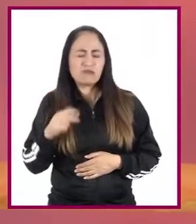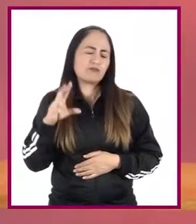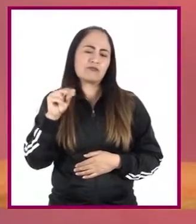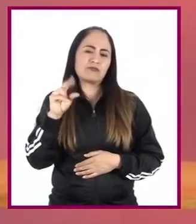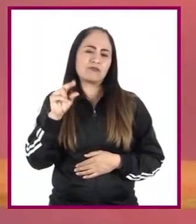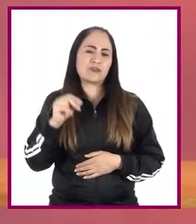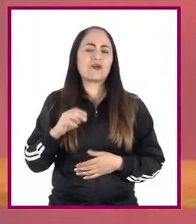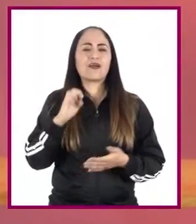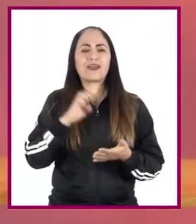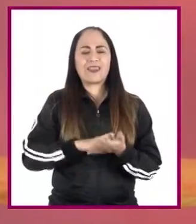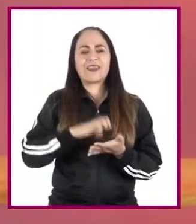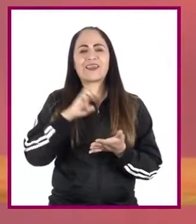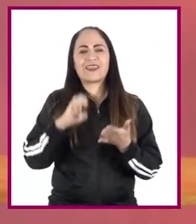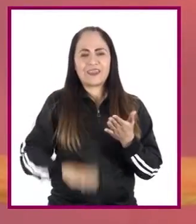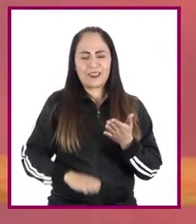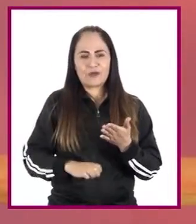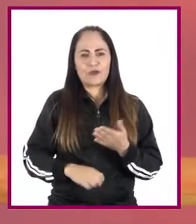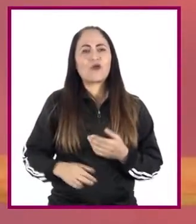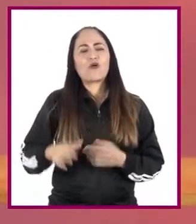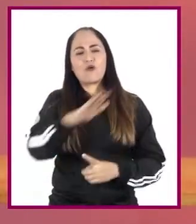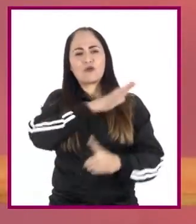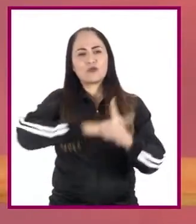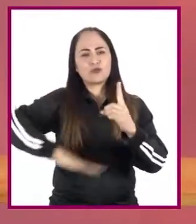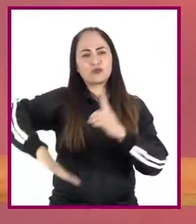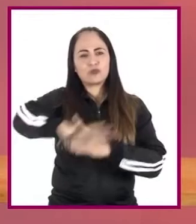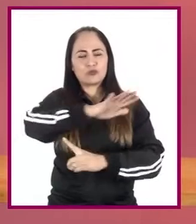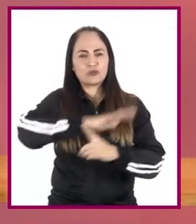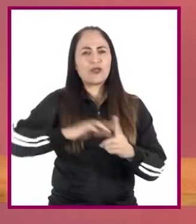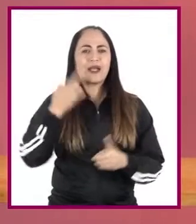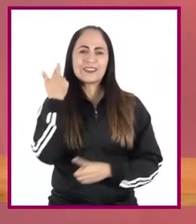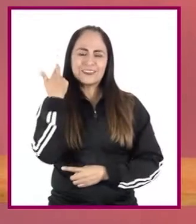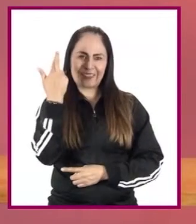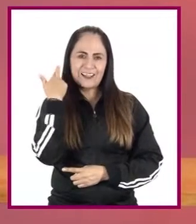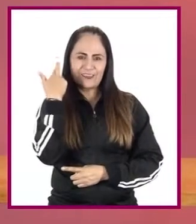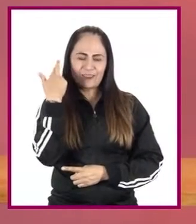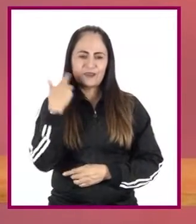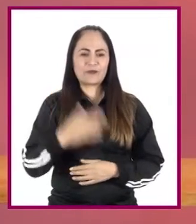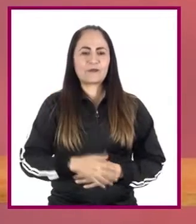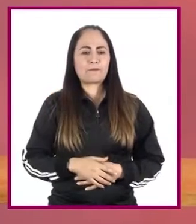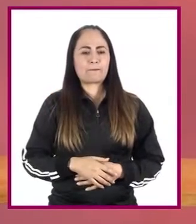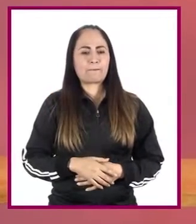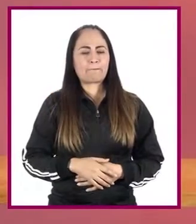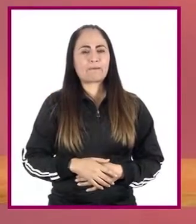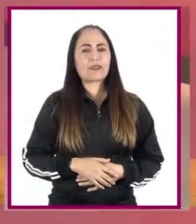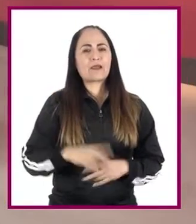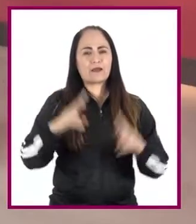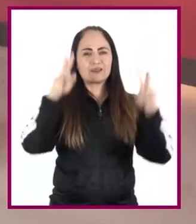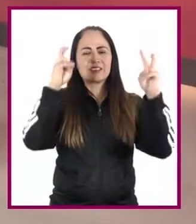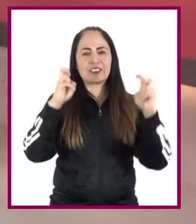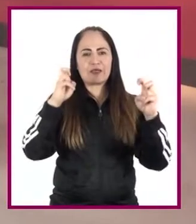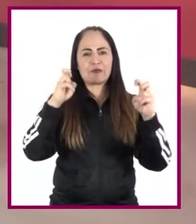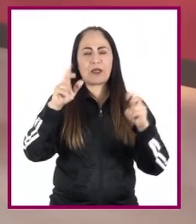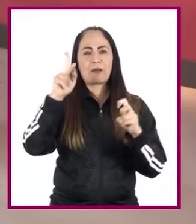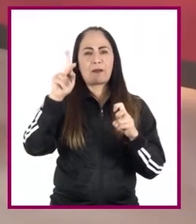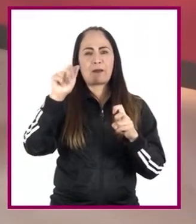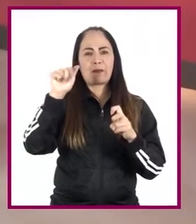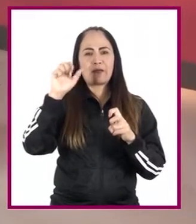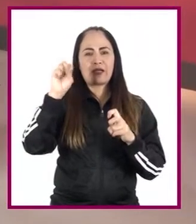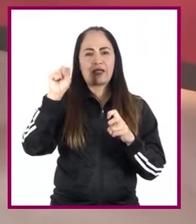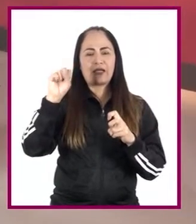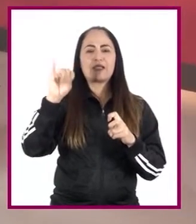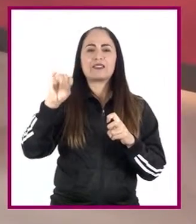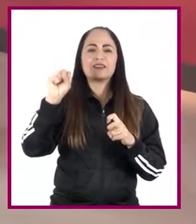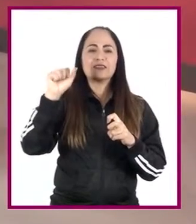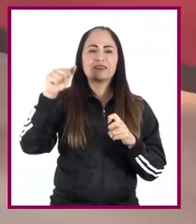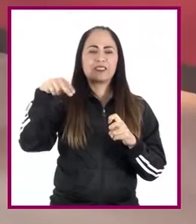Escuchemos un ejemplo de los sonidos atmosféricos en el spot de radio, Paisano, que pertenece a la campaña Tus Derechos Humanos, emitida